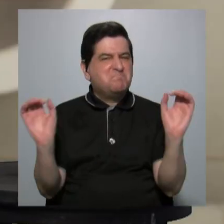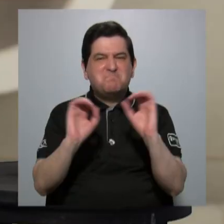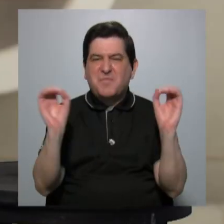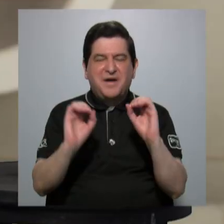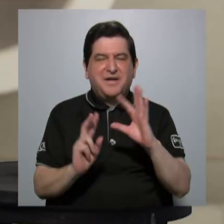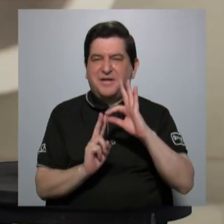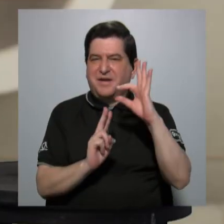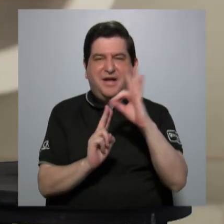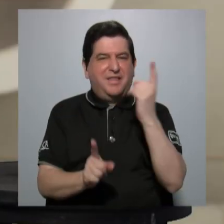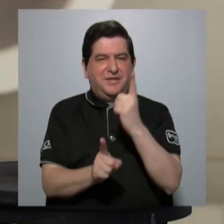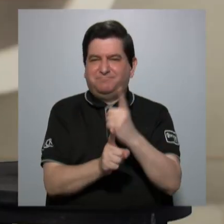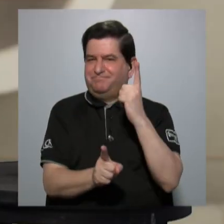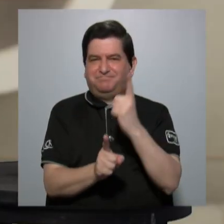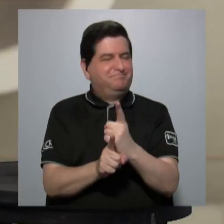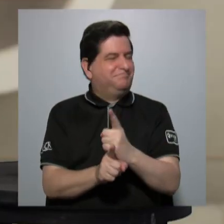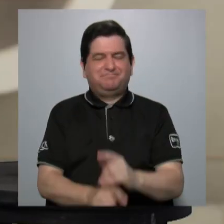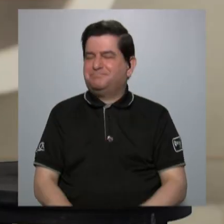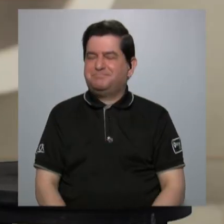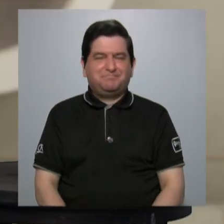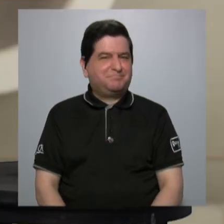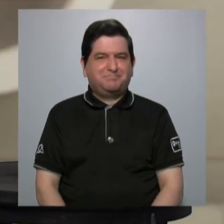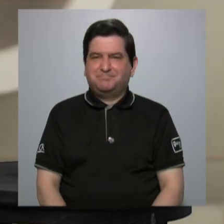ningún lado es viable